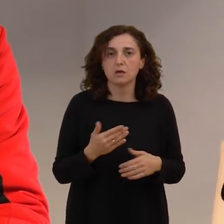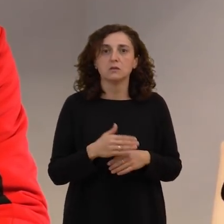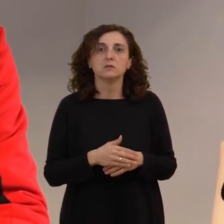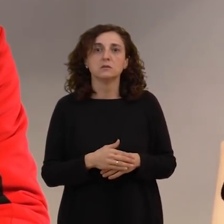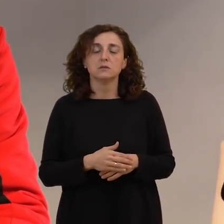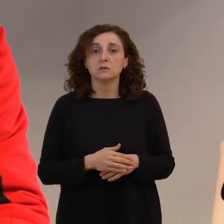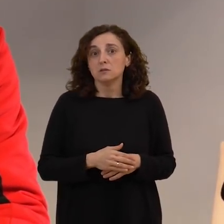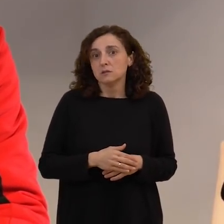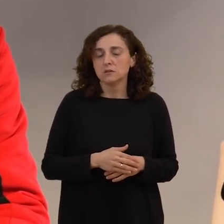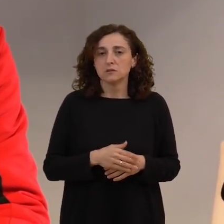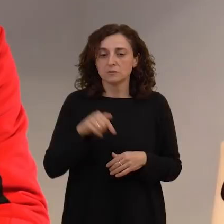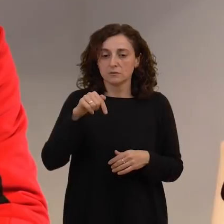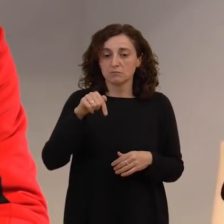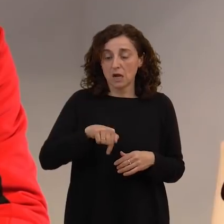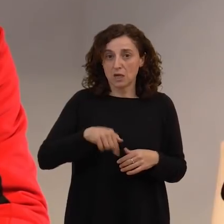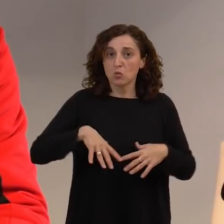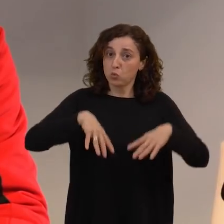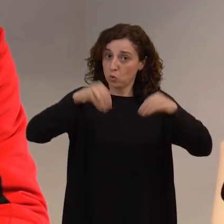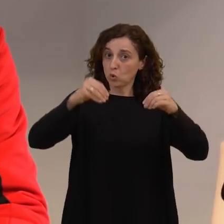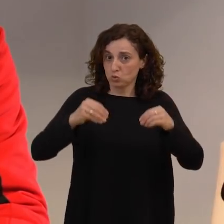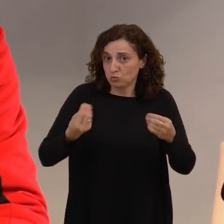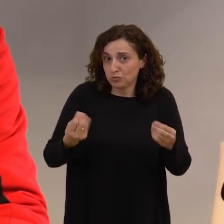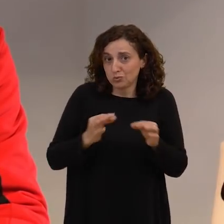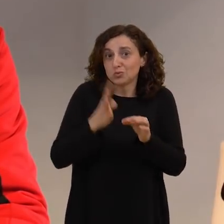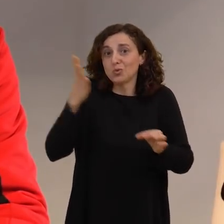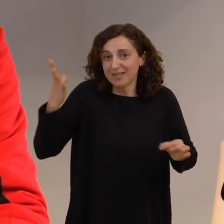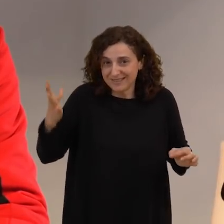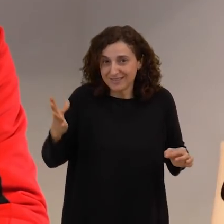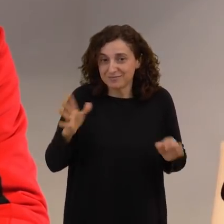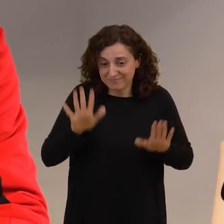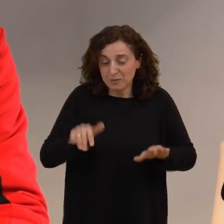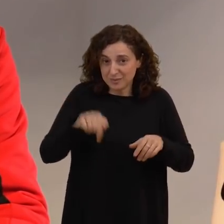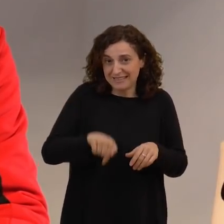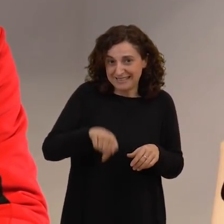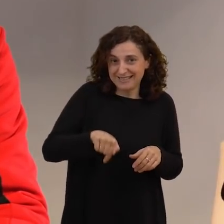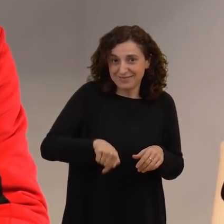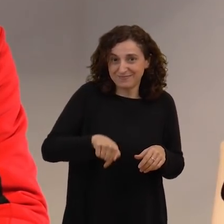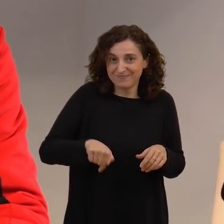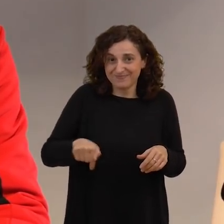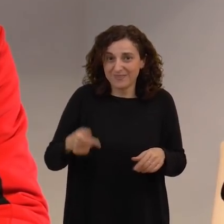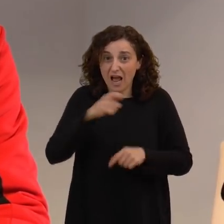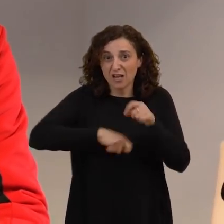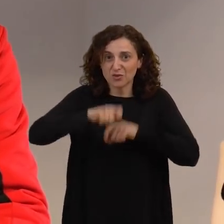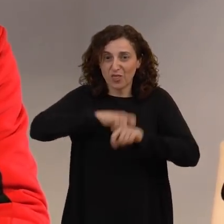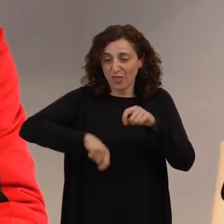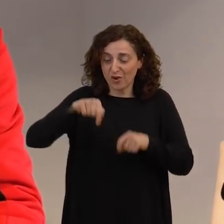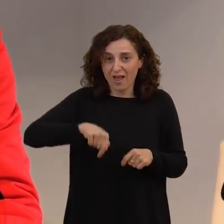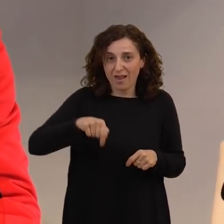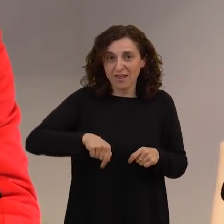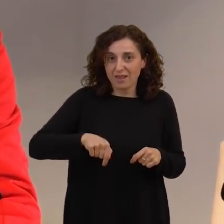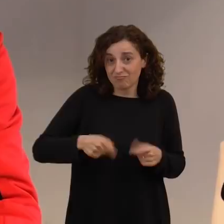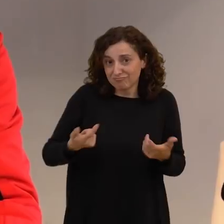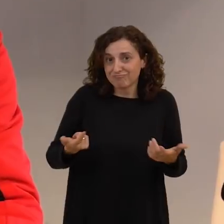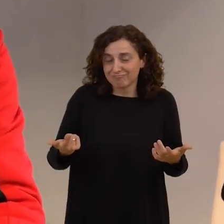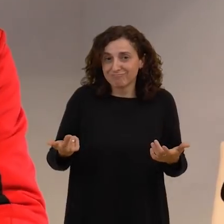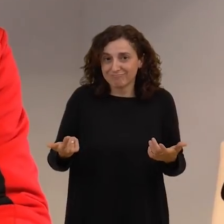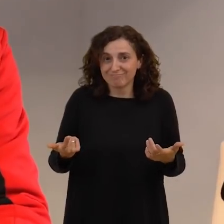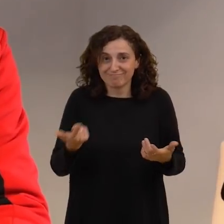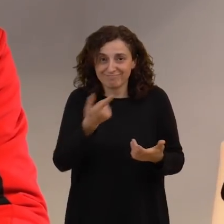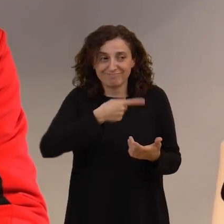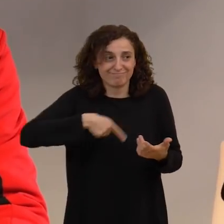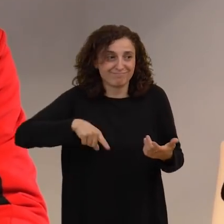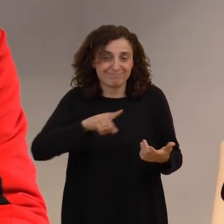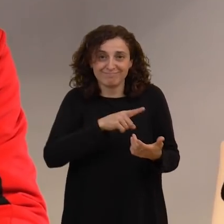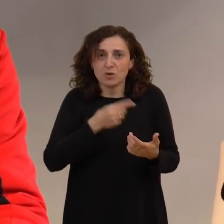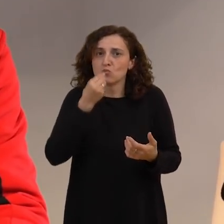y... y bueno y aquí en Burgos tenemos la suerte de que estamos aquí esta asociación aquí y bueno